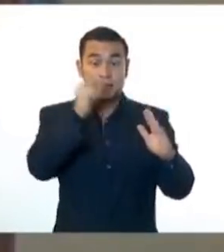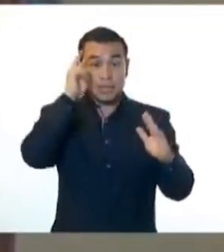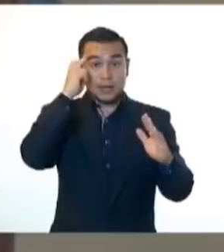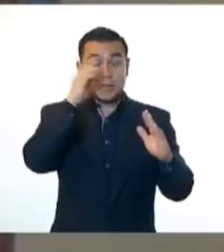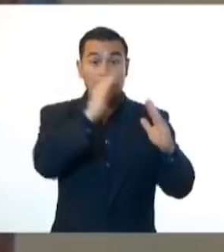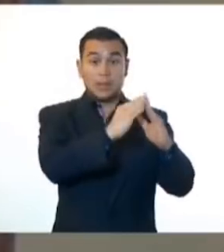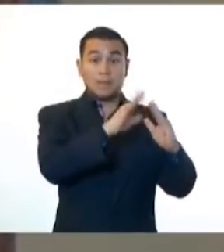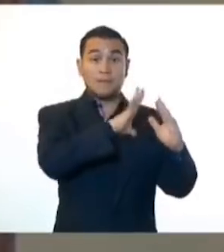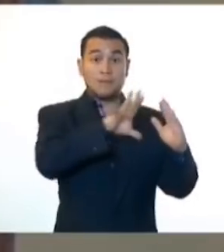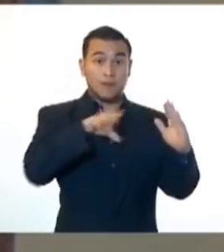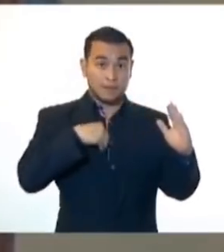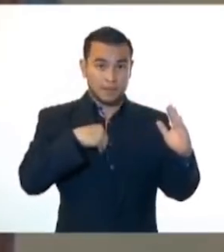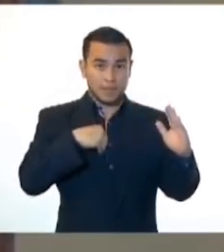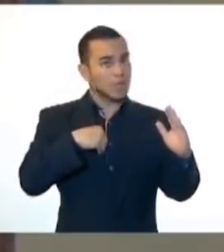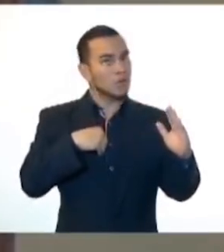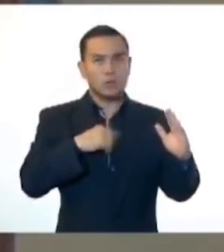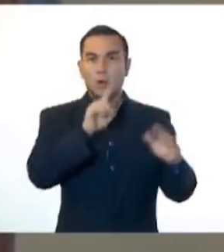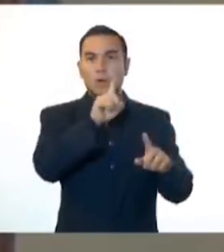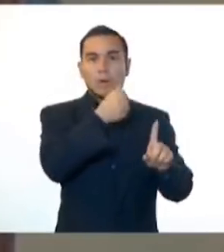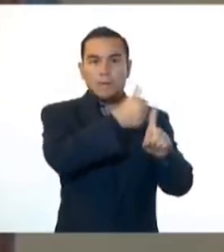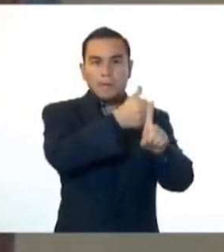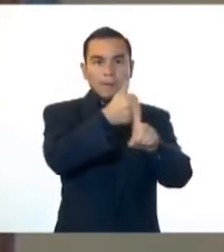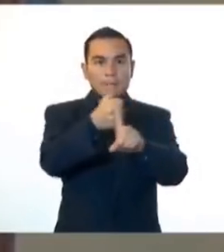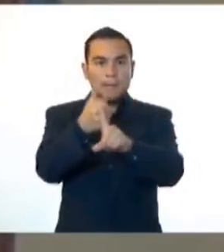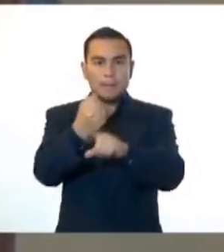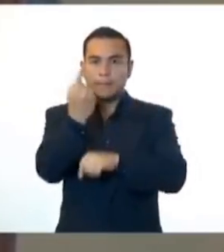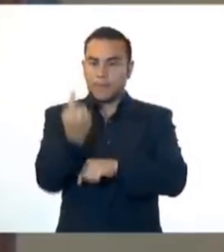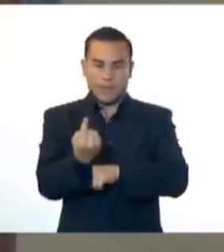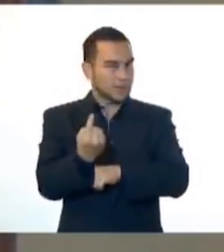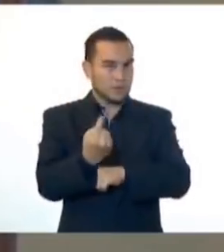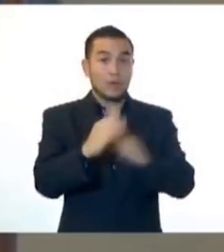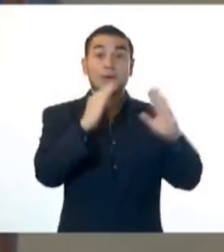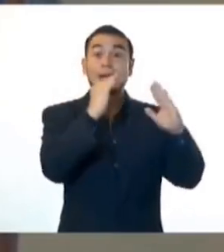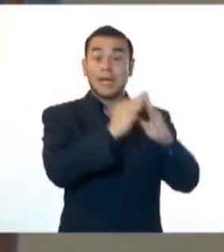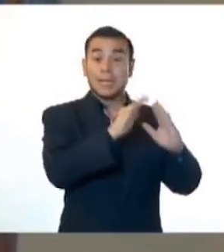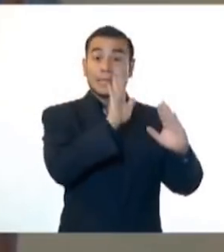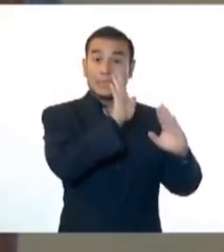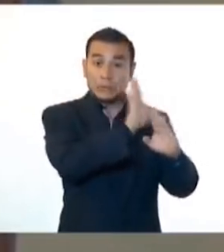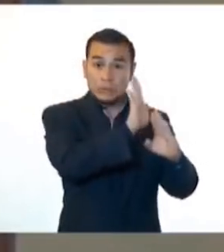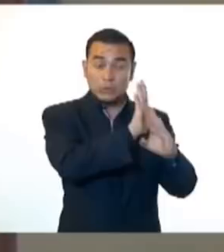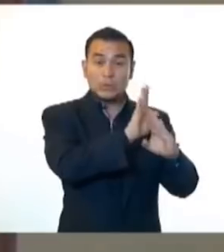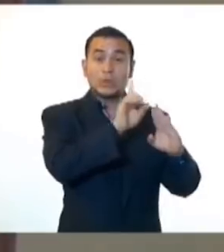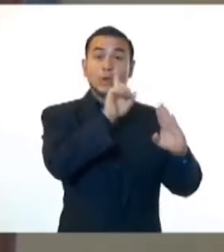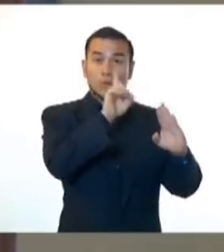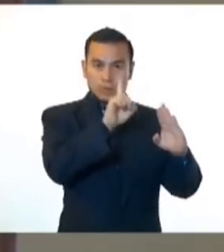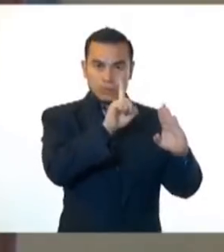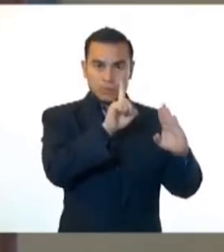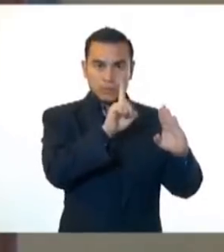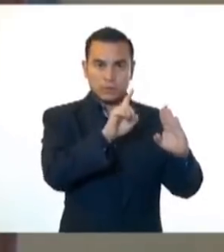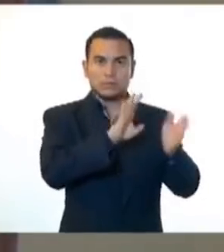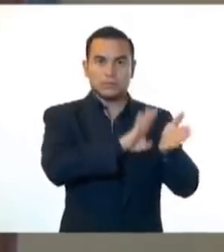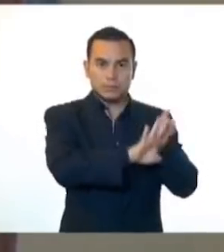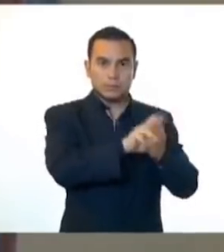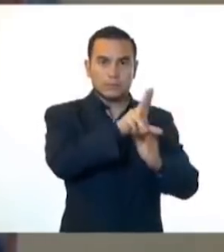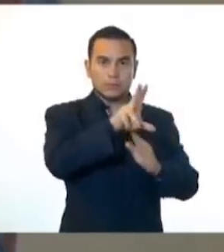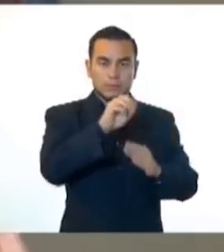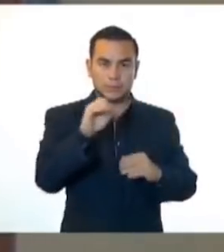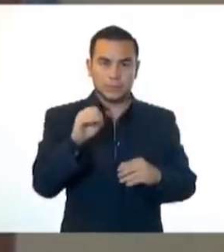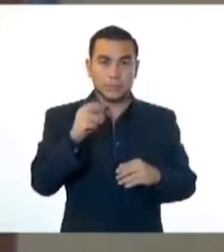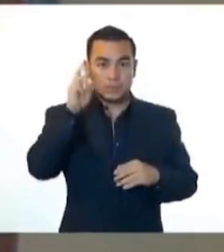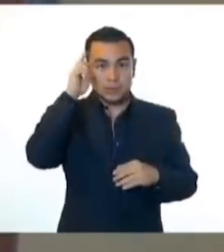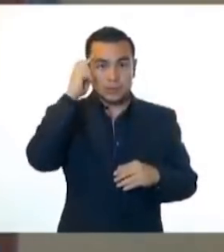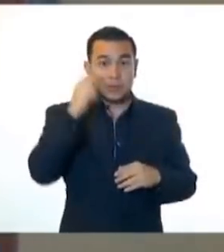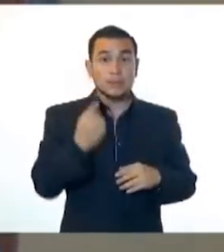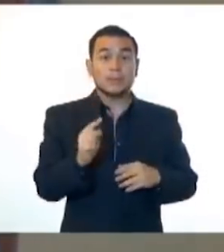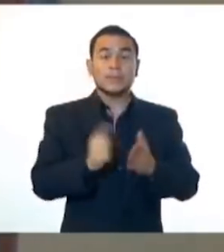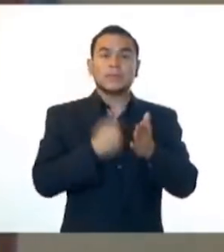por vivienda, pero son 1,5 millones de viviendas las que van a ser beneficiadas. Ahora, ha sido una labor titánica porque inicialmente nos queríamos ir con el